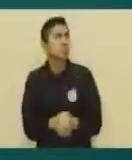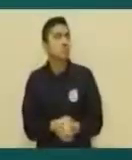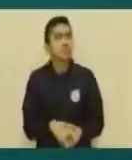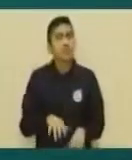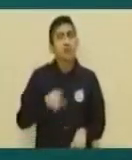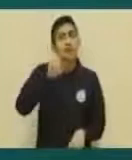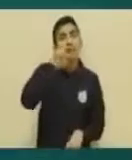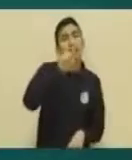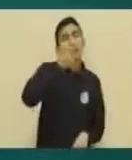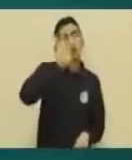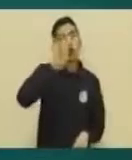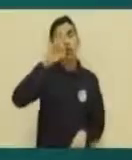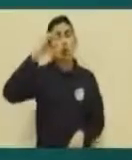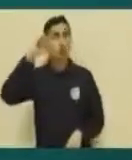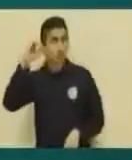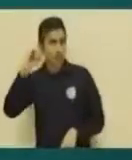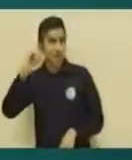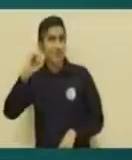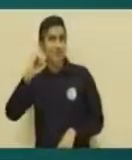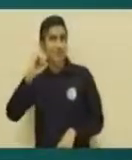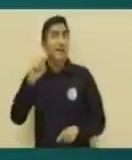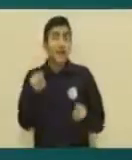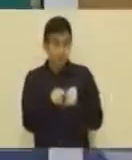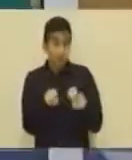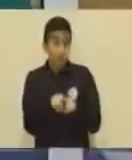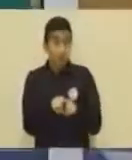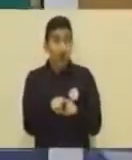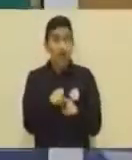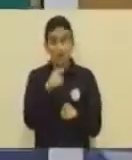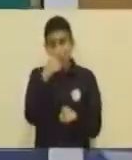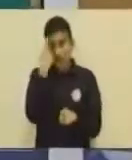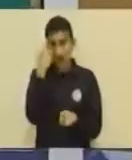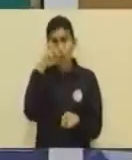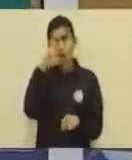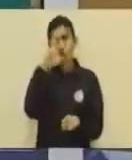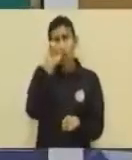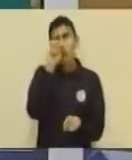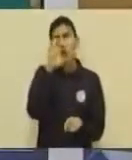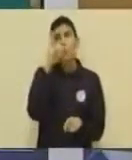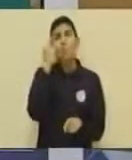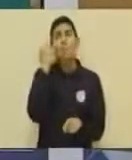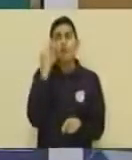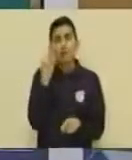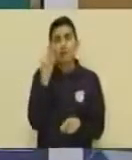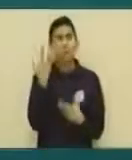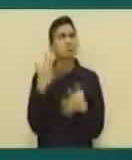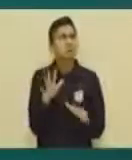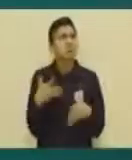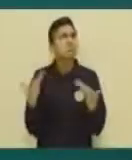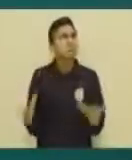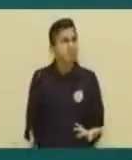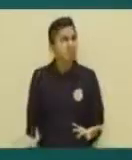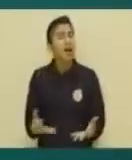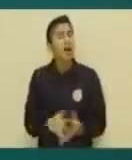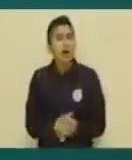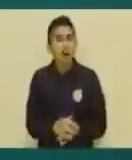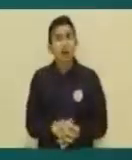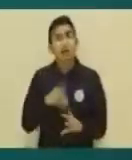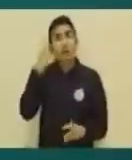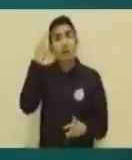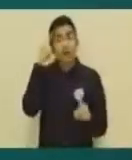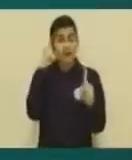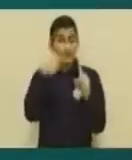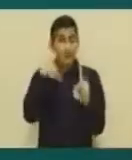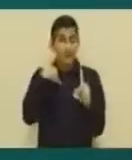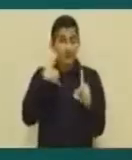180. Igual vamos a sacar el promedio. Tendríamos nosotros el promedio. Para obtener el promedio sería